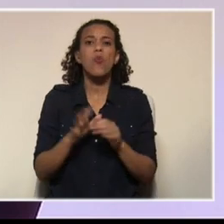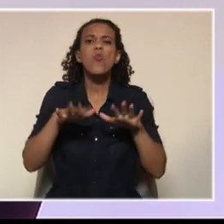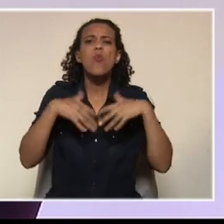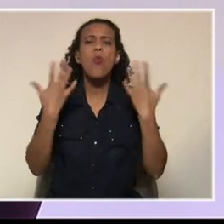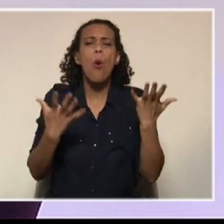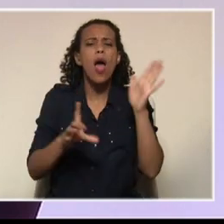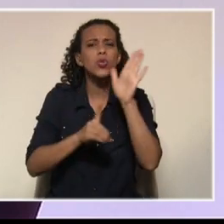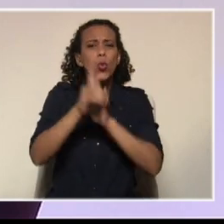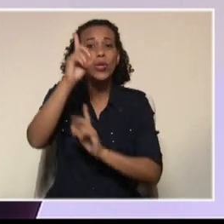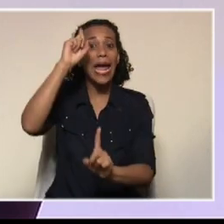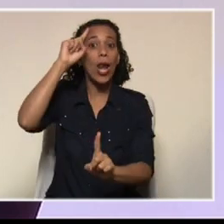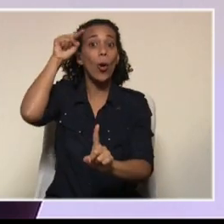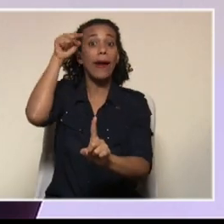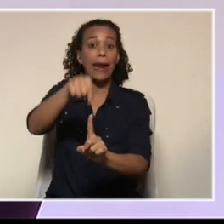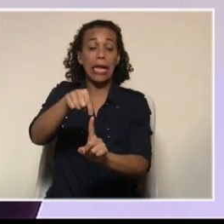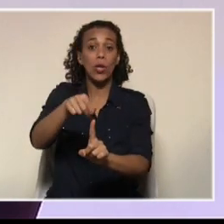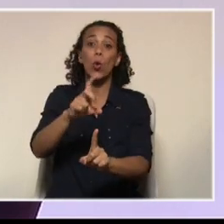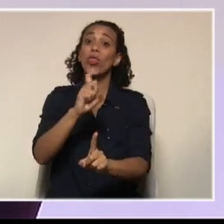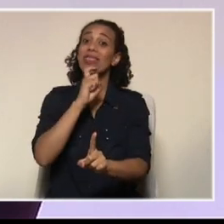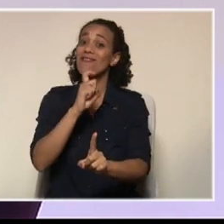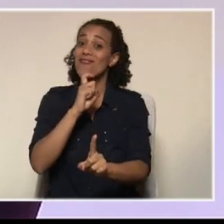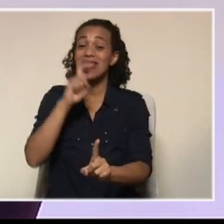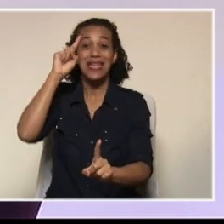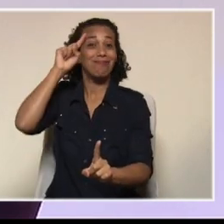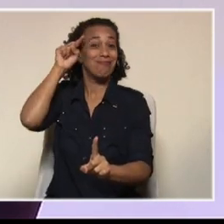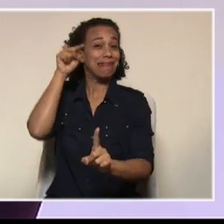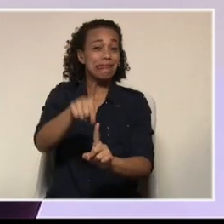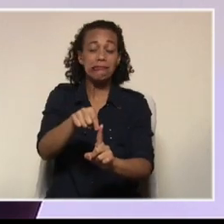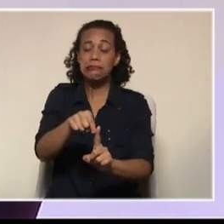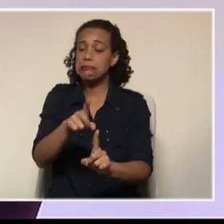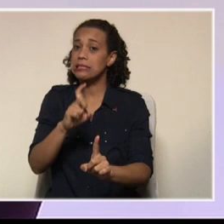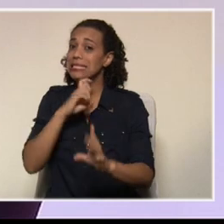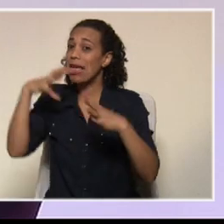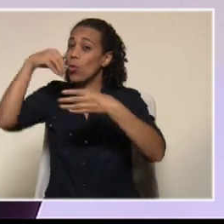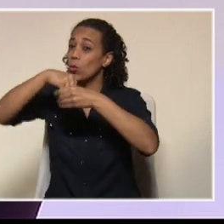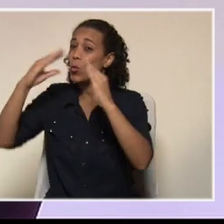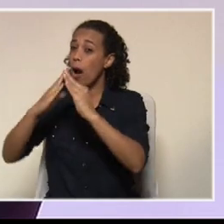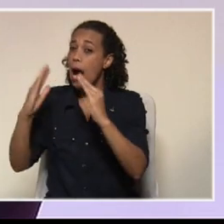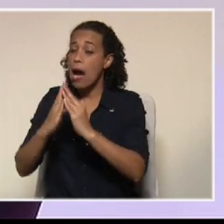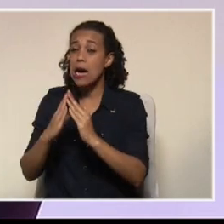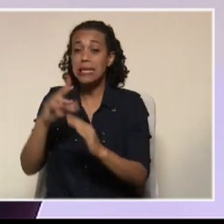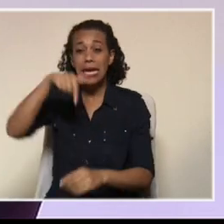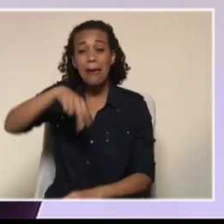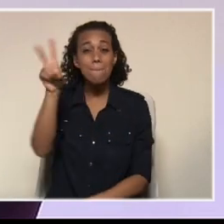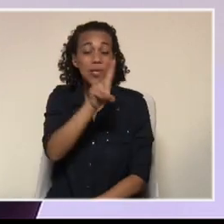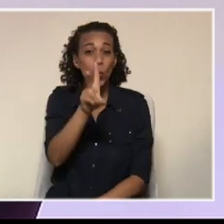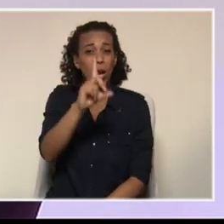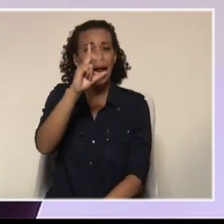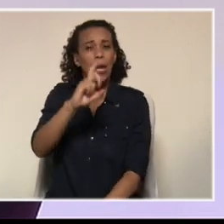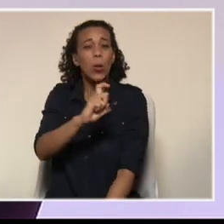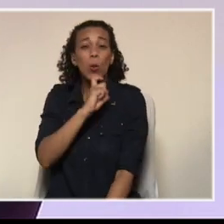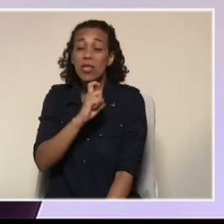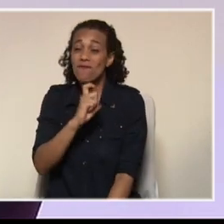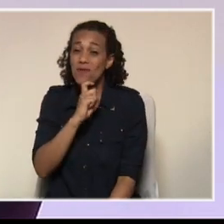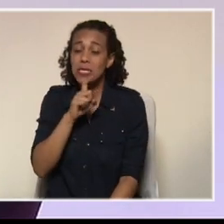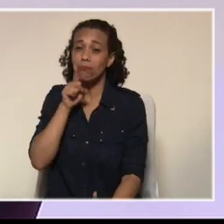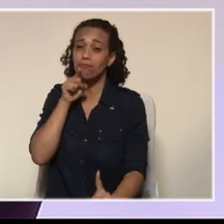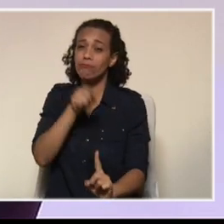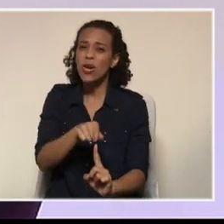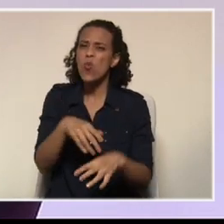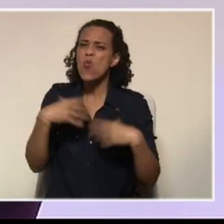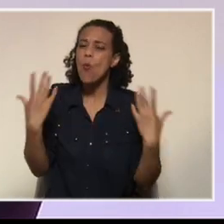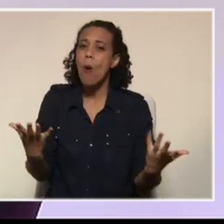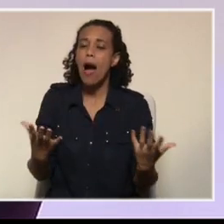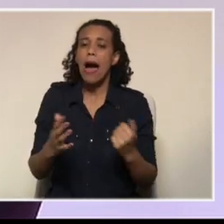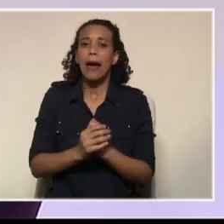son los retos de la educación a distancia. Los retos de la educación a distancia en Venezuela principalmente